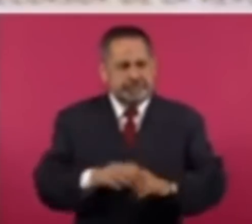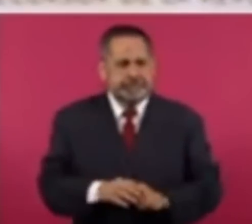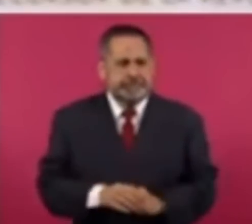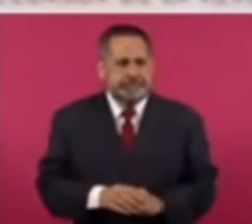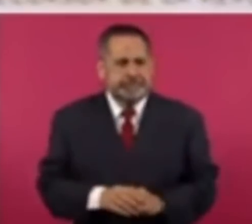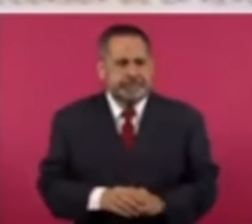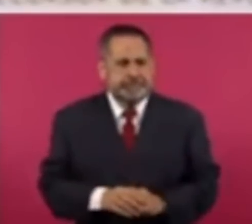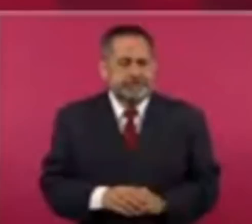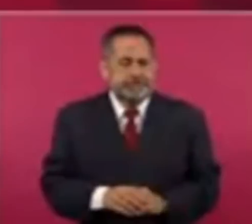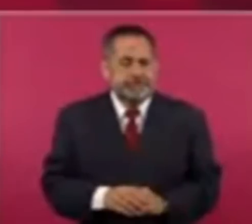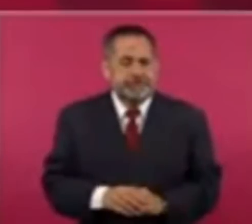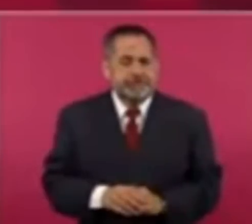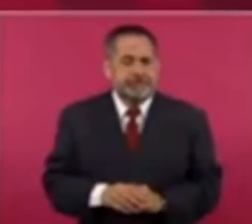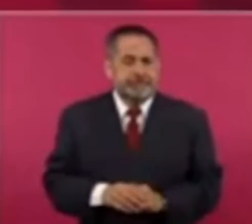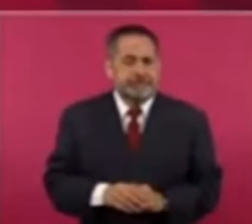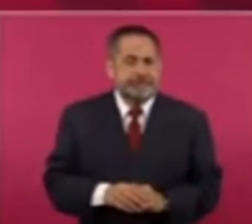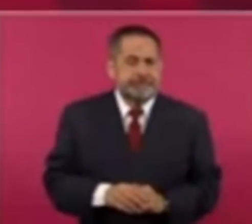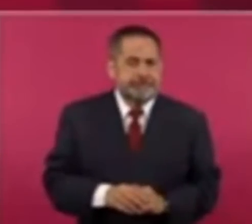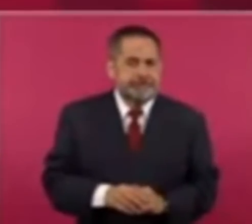no es